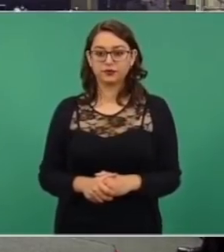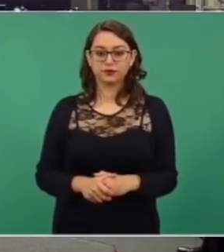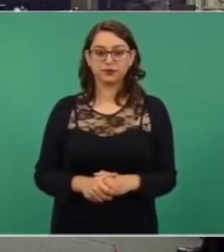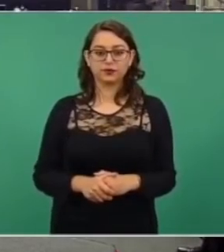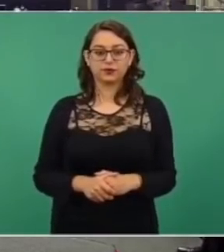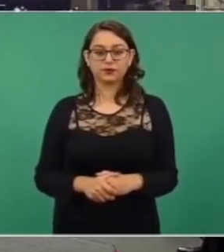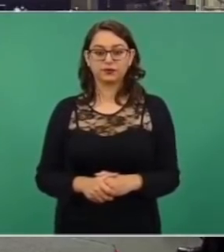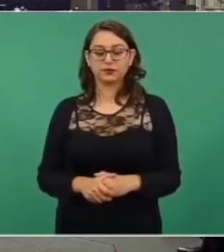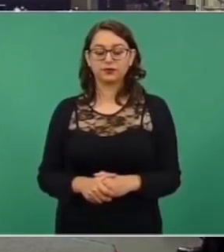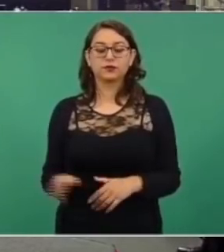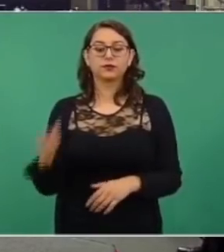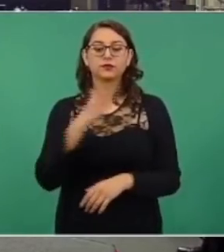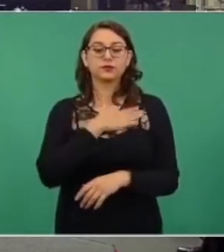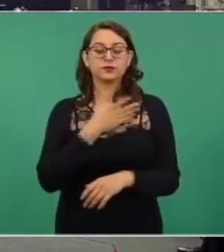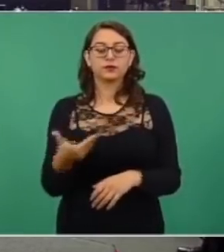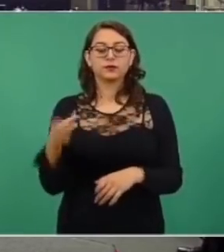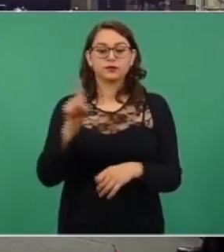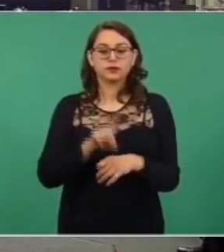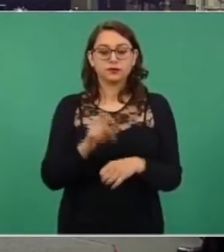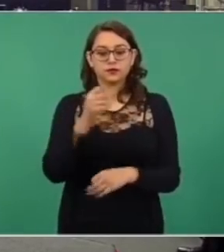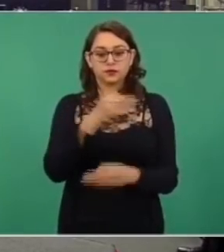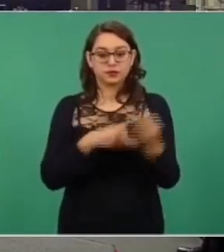Buenos días a todos.